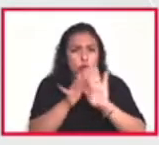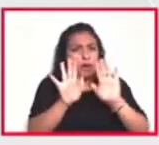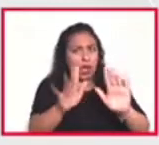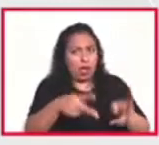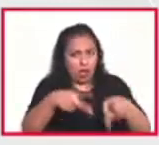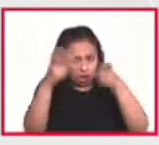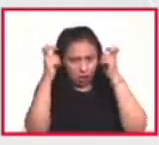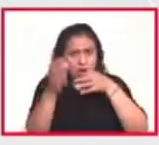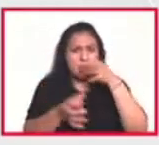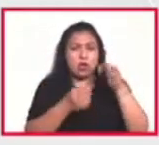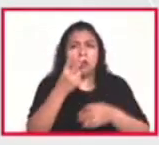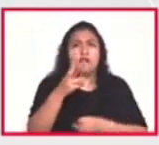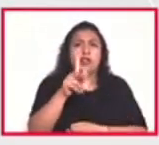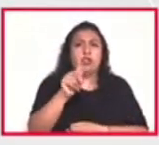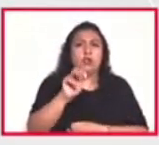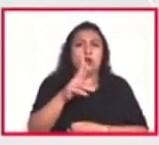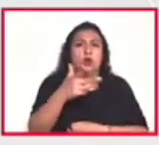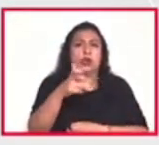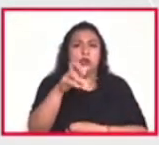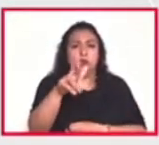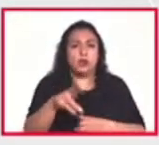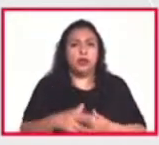Noticias 22, Víctor Gaspar.